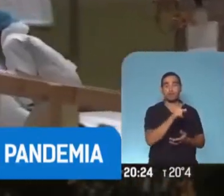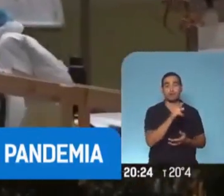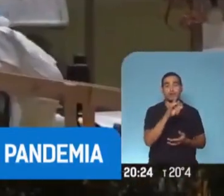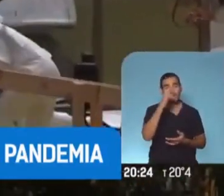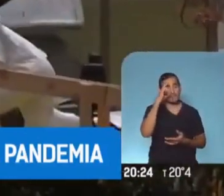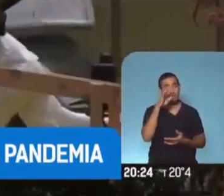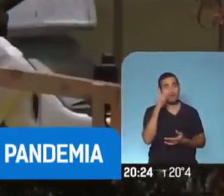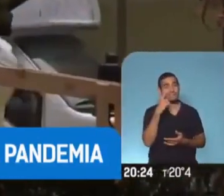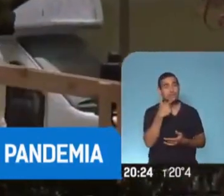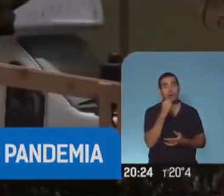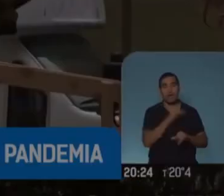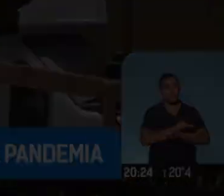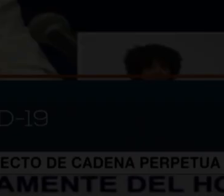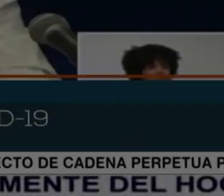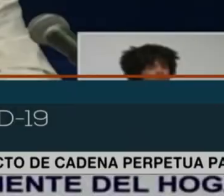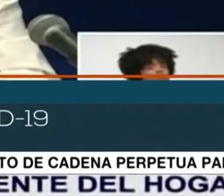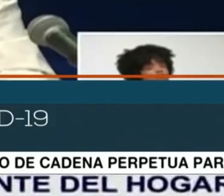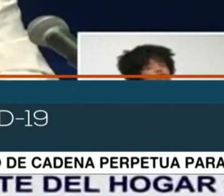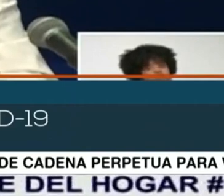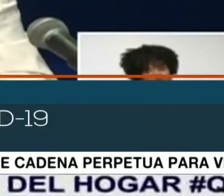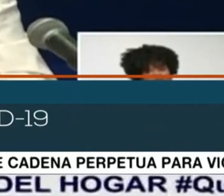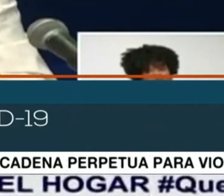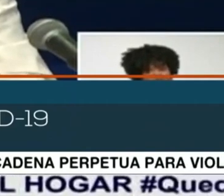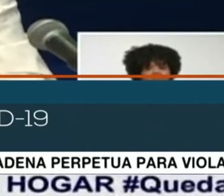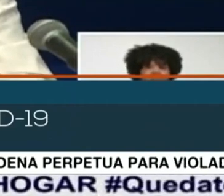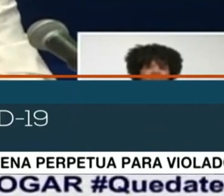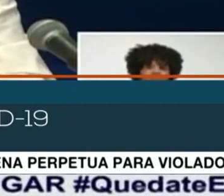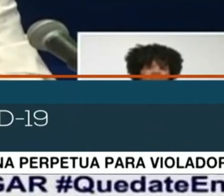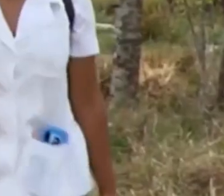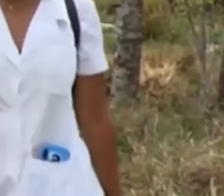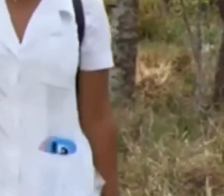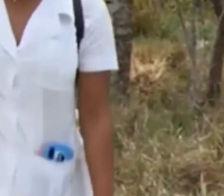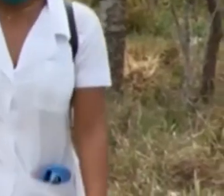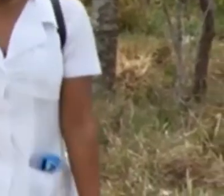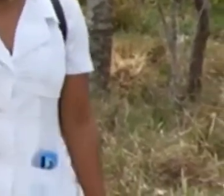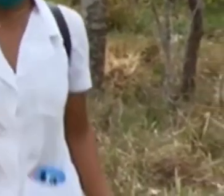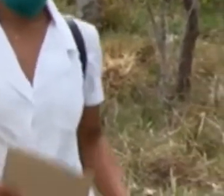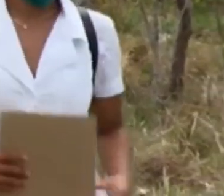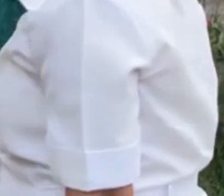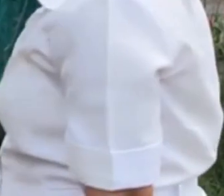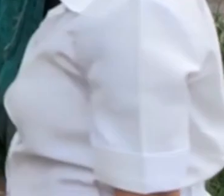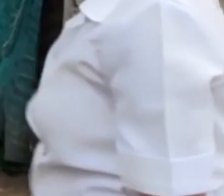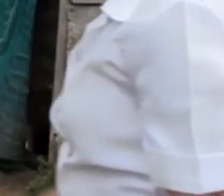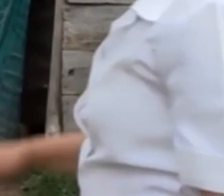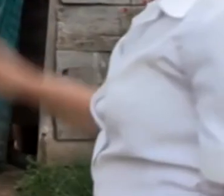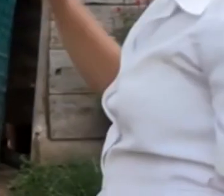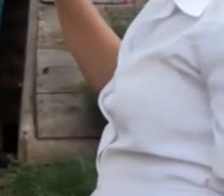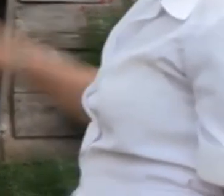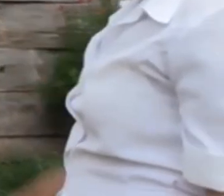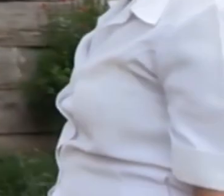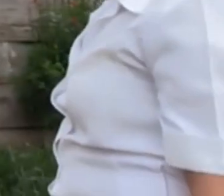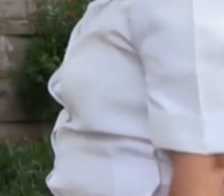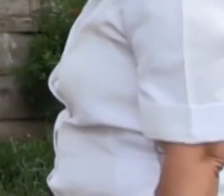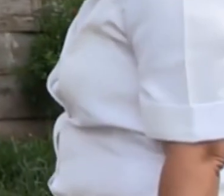con Cuba es aplastante. Allí, su sistema público de salud, coordinado con otros factores como miles de estudiantes